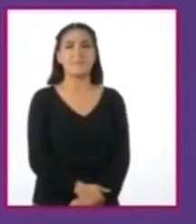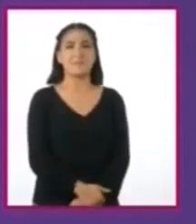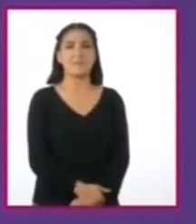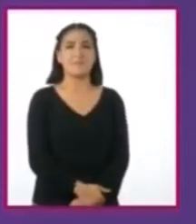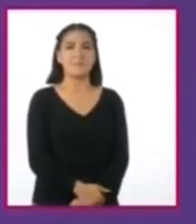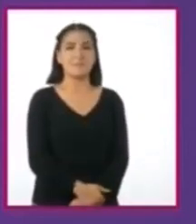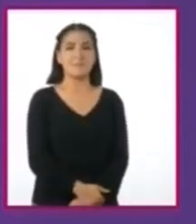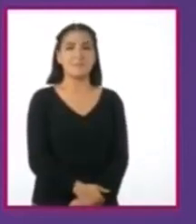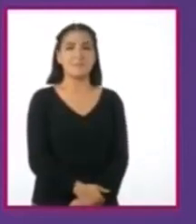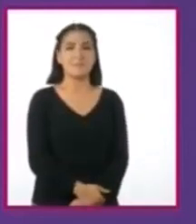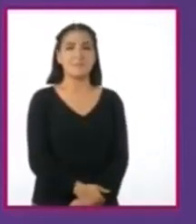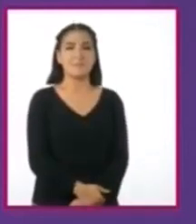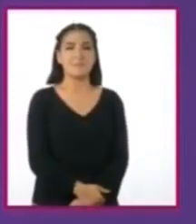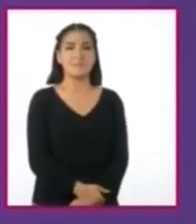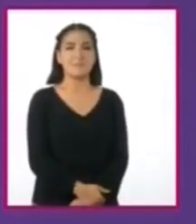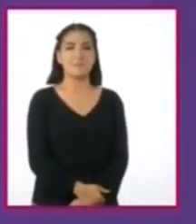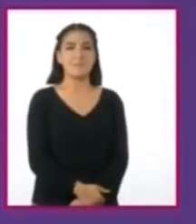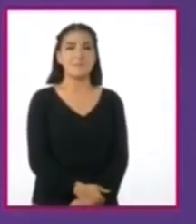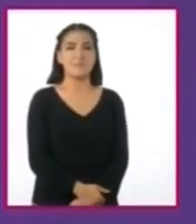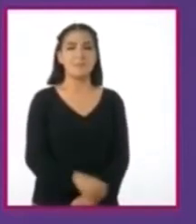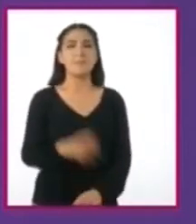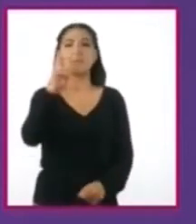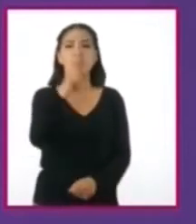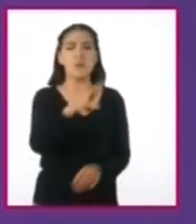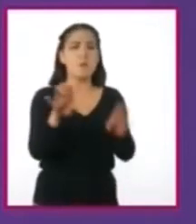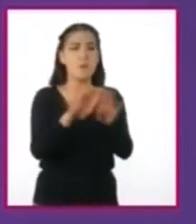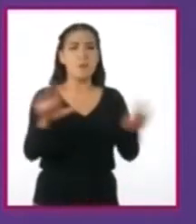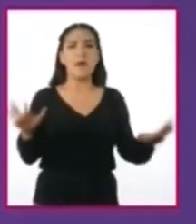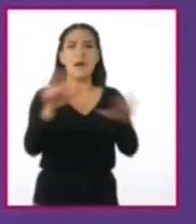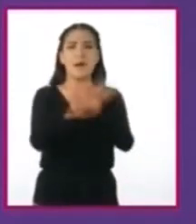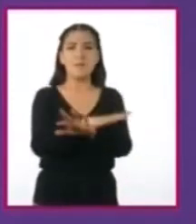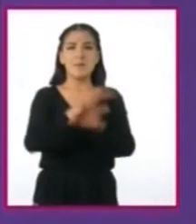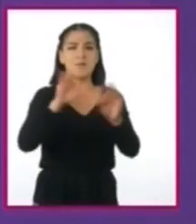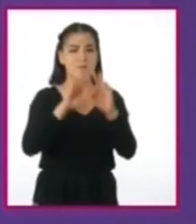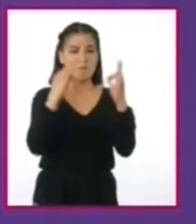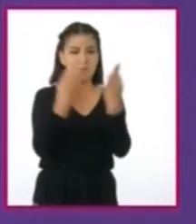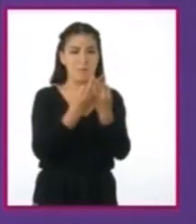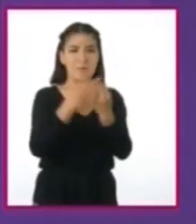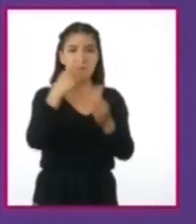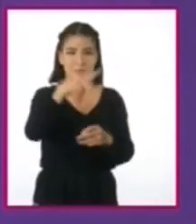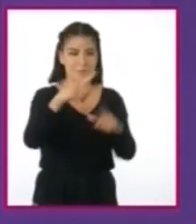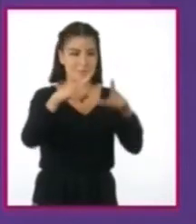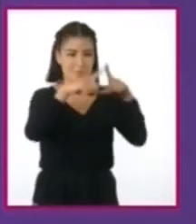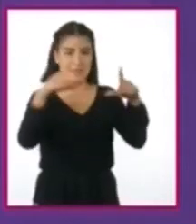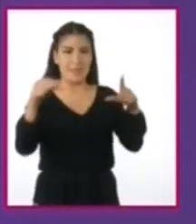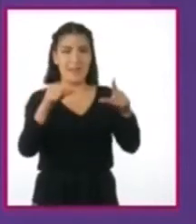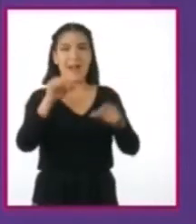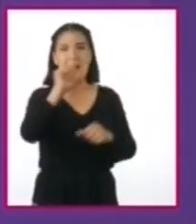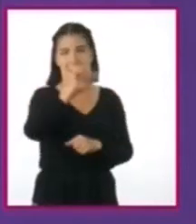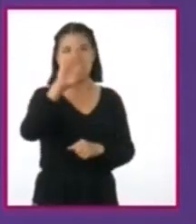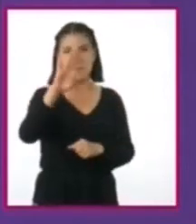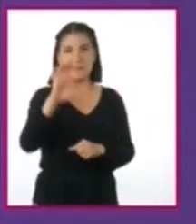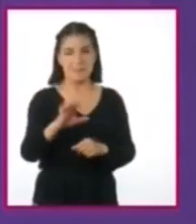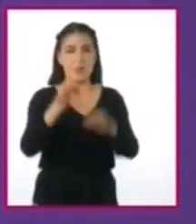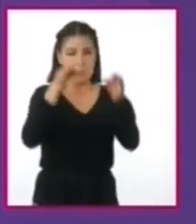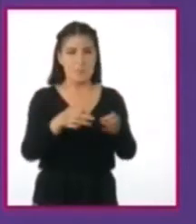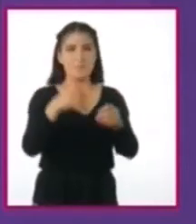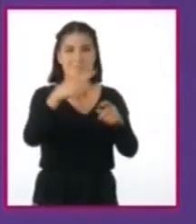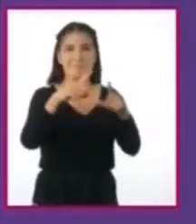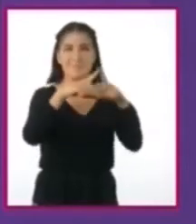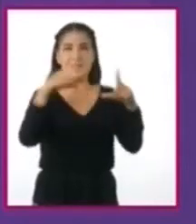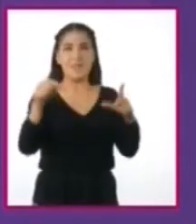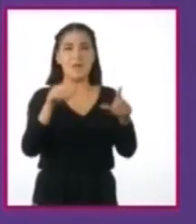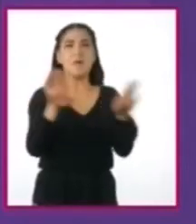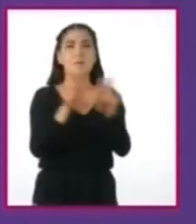veremos cómo al cambiar la forma del triángulo original ABC, cambian los tamaños